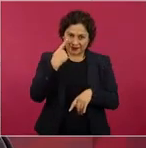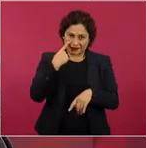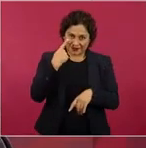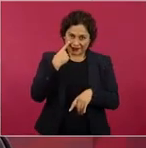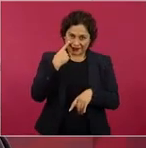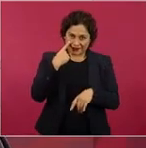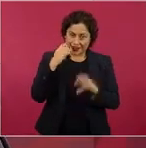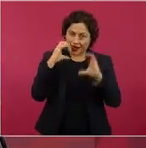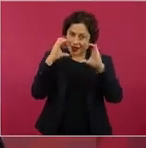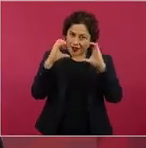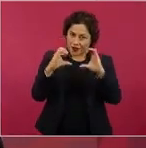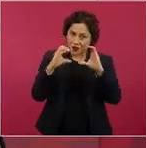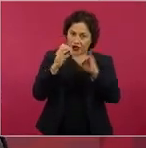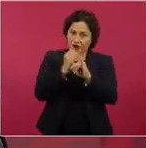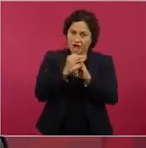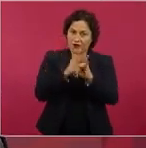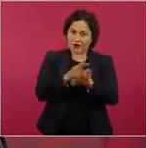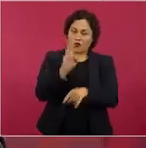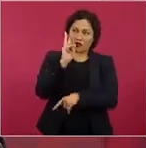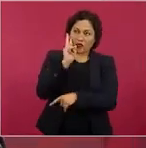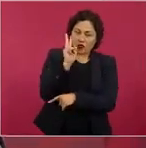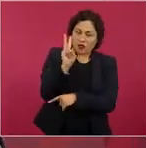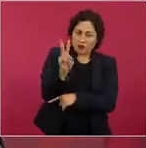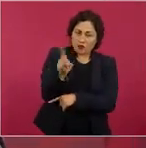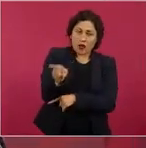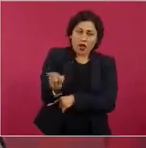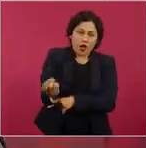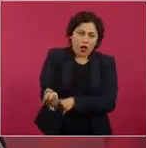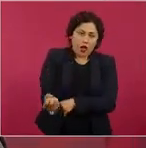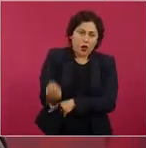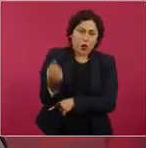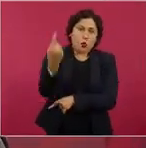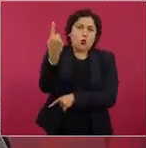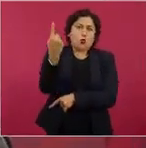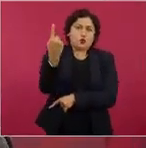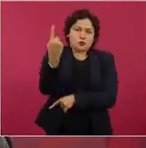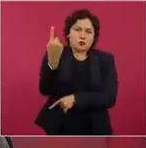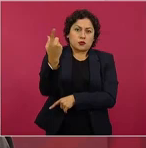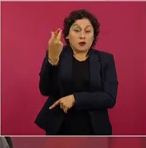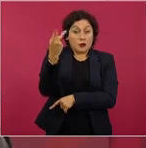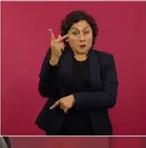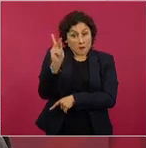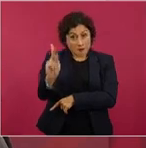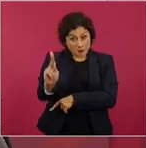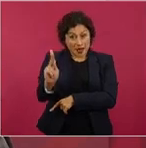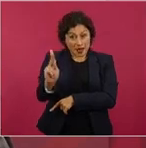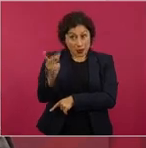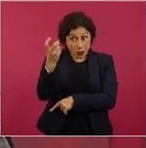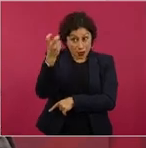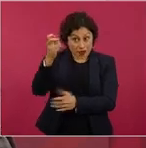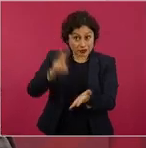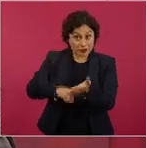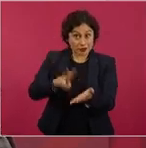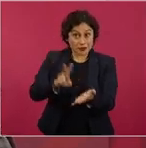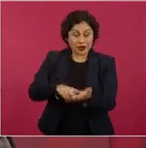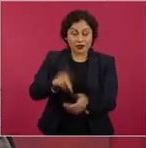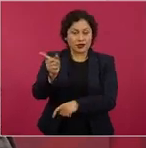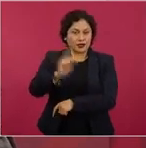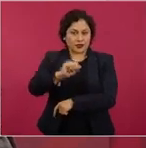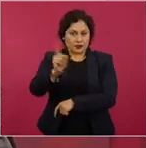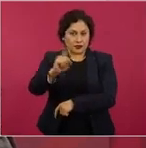es el promedio. El promedio de la regular es 21 pesos,